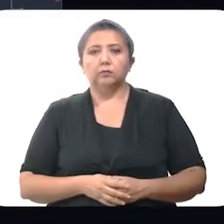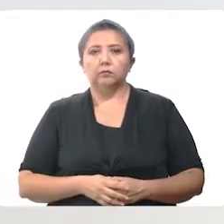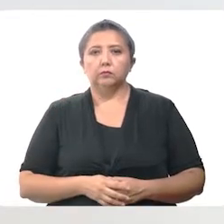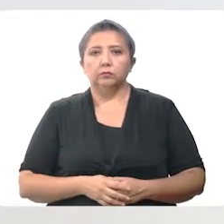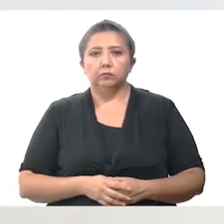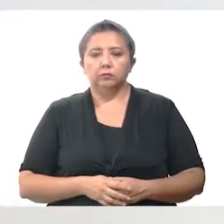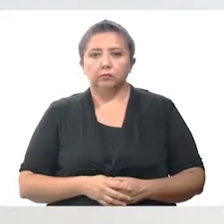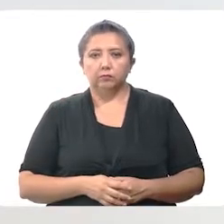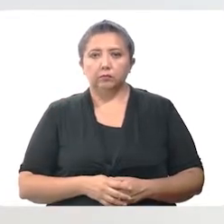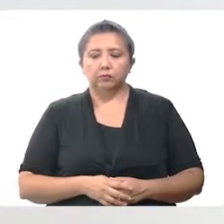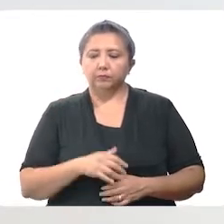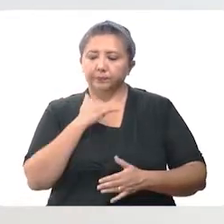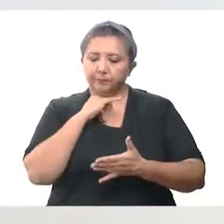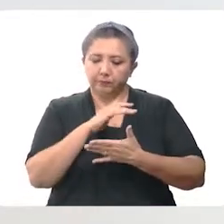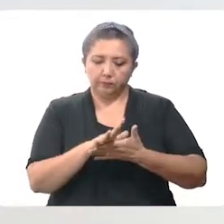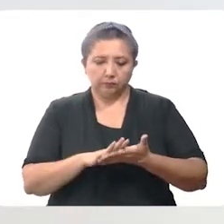poniente.